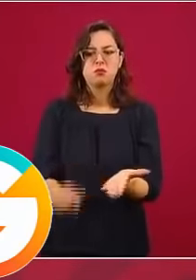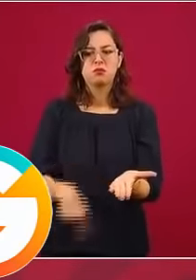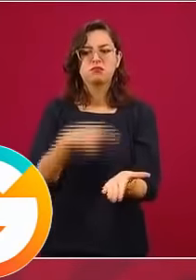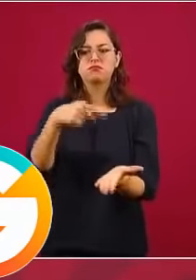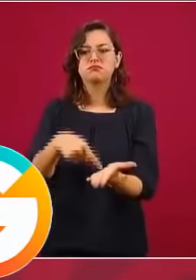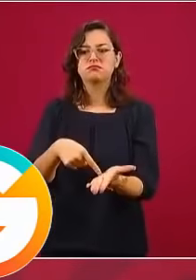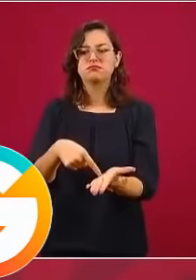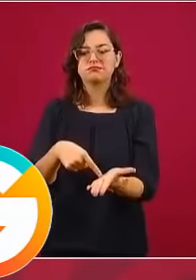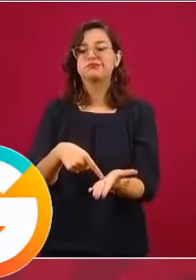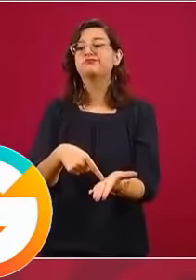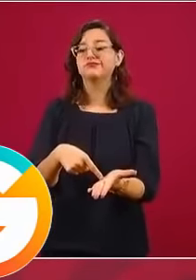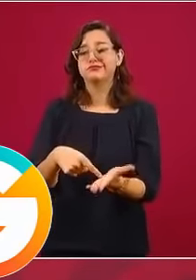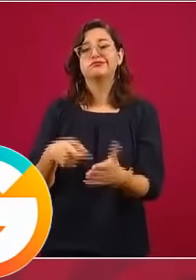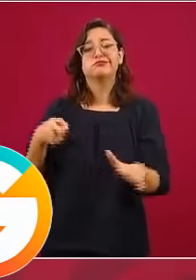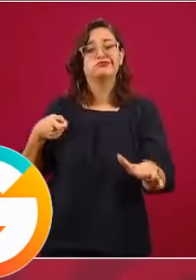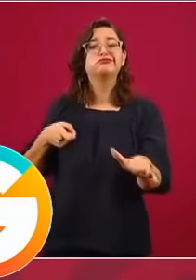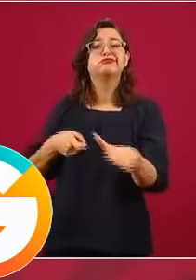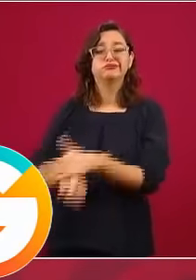hubo corrupción.